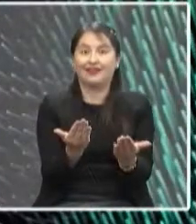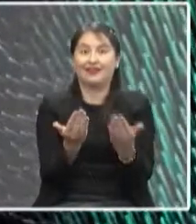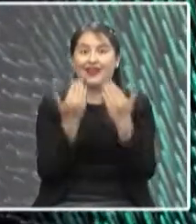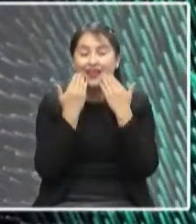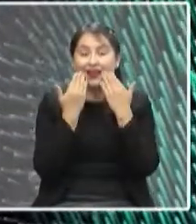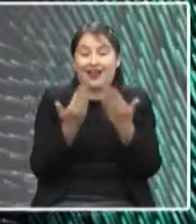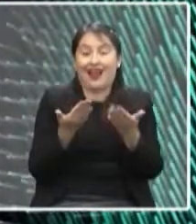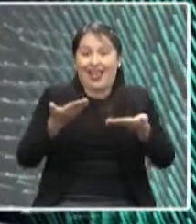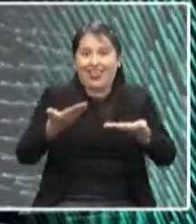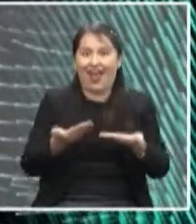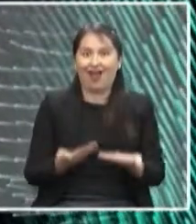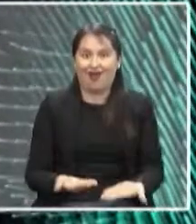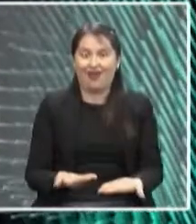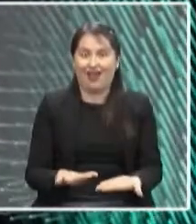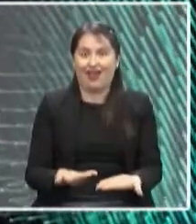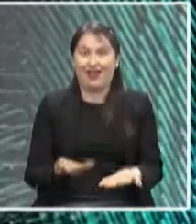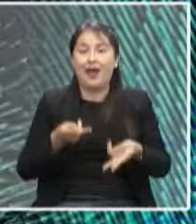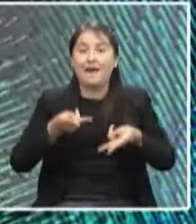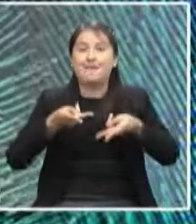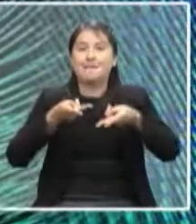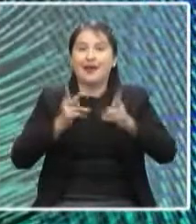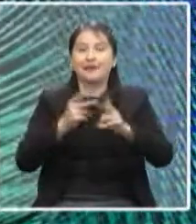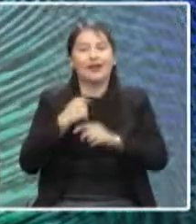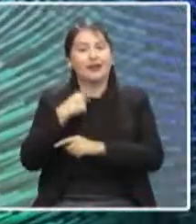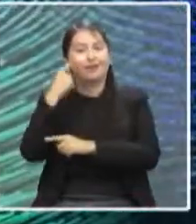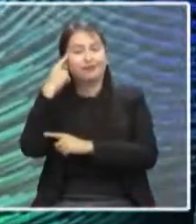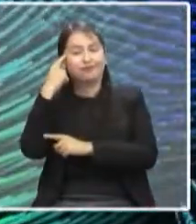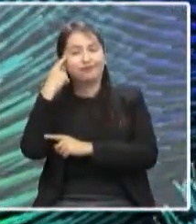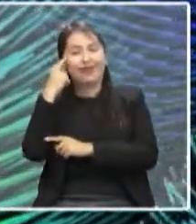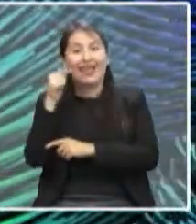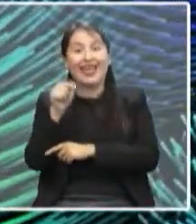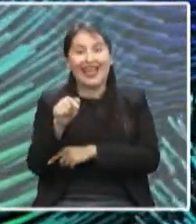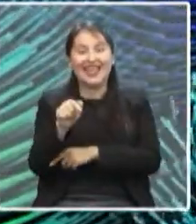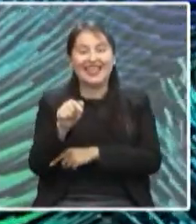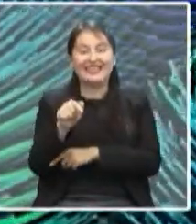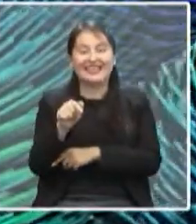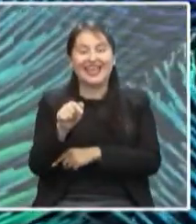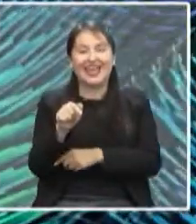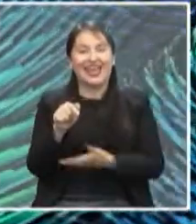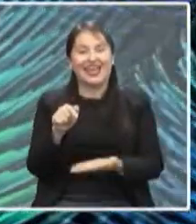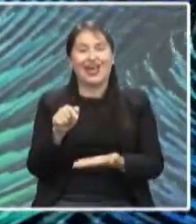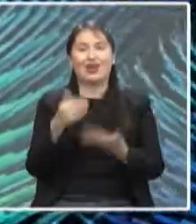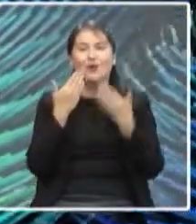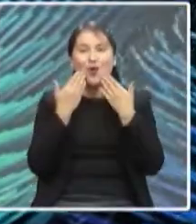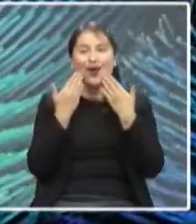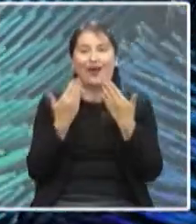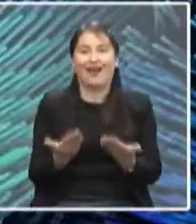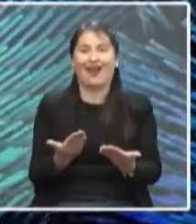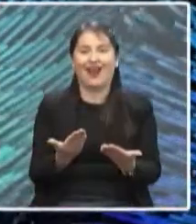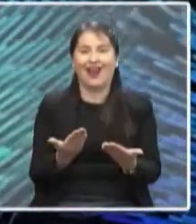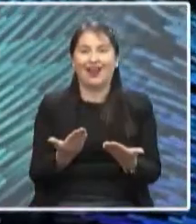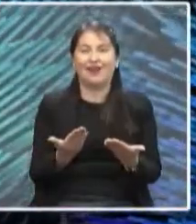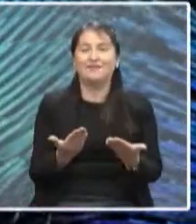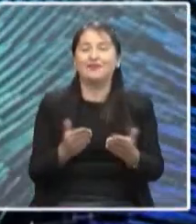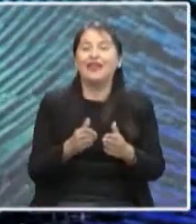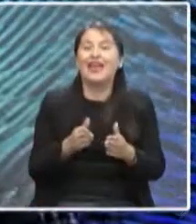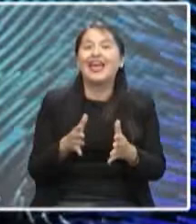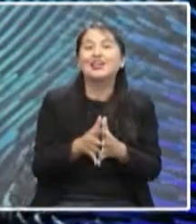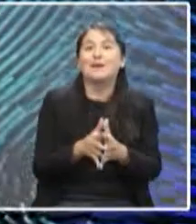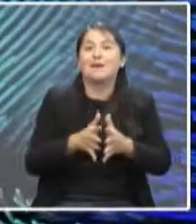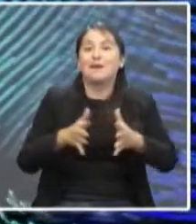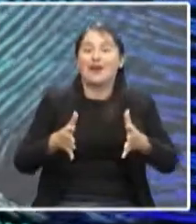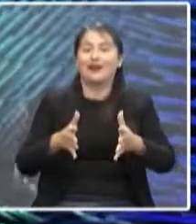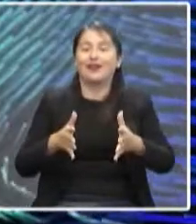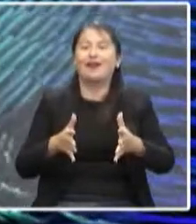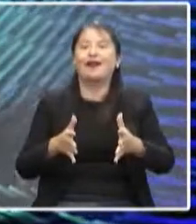te permite crecer del tamaño de ese moonshot, porque ese moonshot es una idea tan ambiciosa y como es más grande que tú, te permite crecer de ese